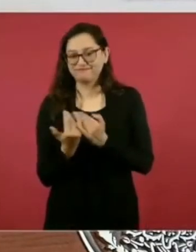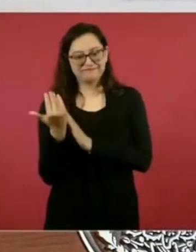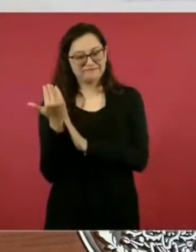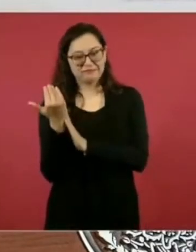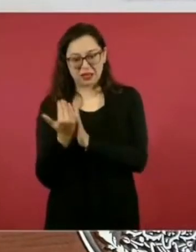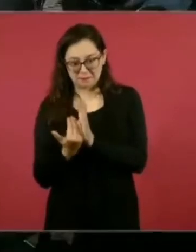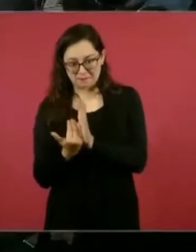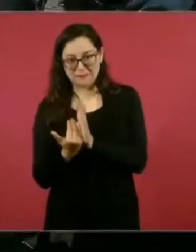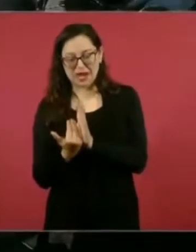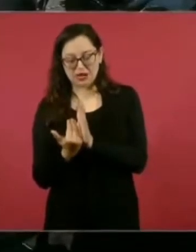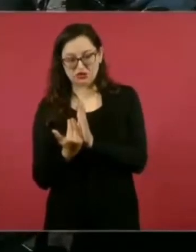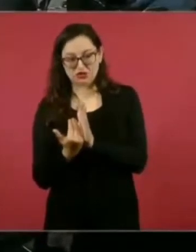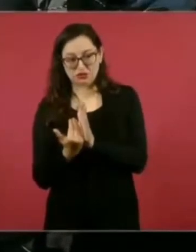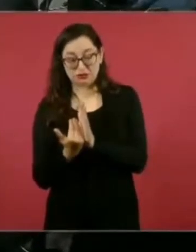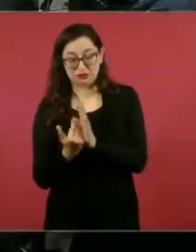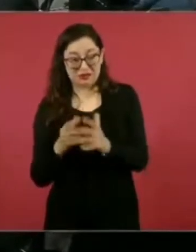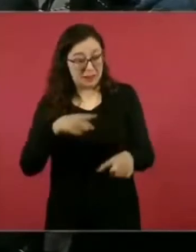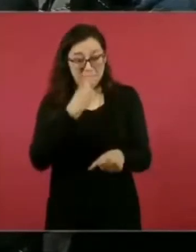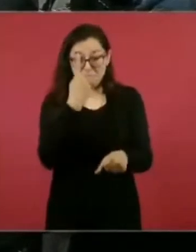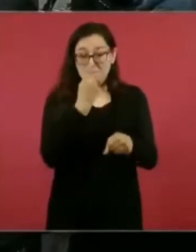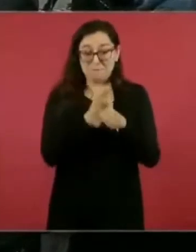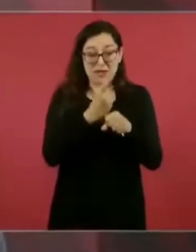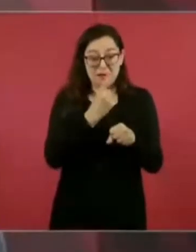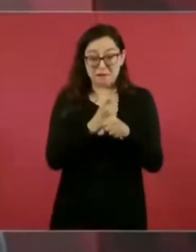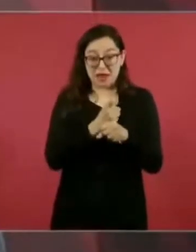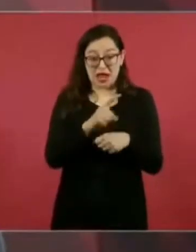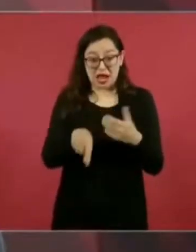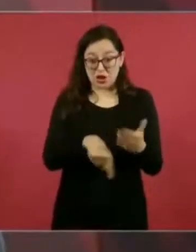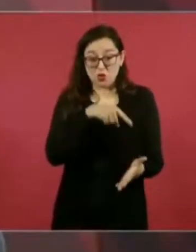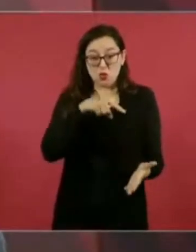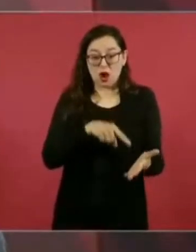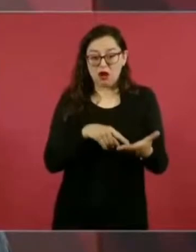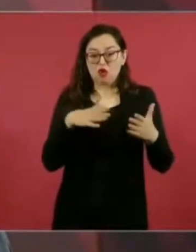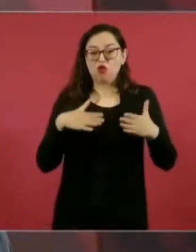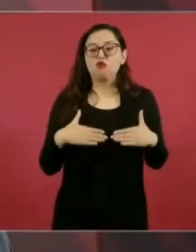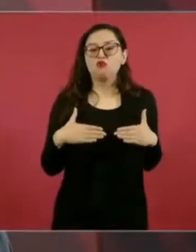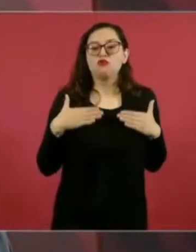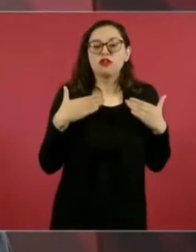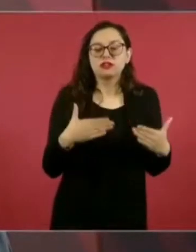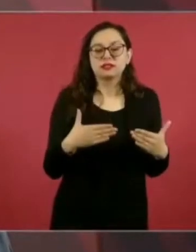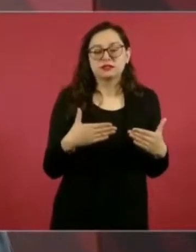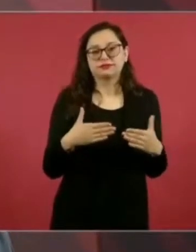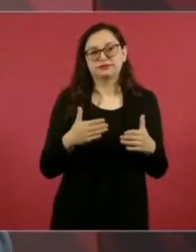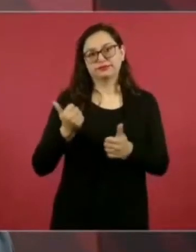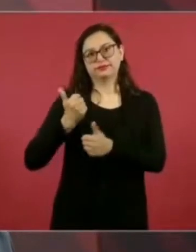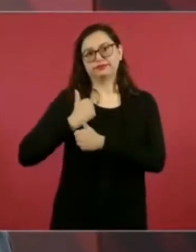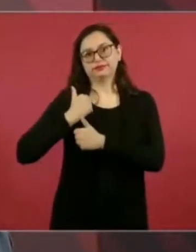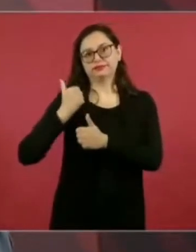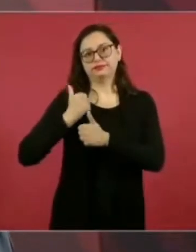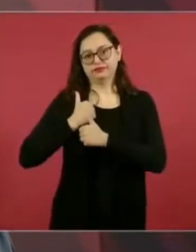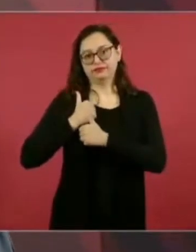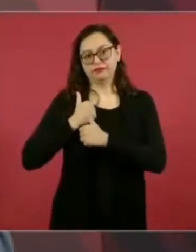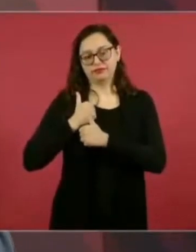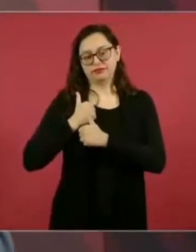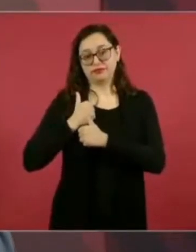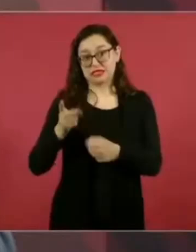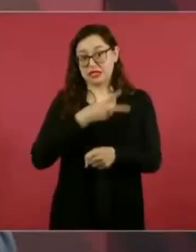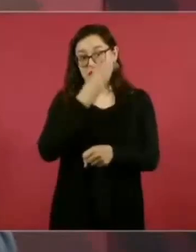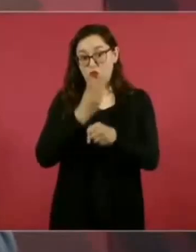Le gana nada más el apoyo que tiene el Ejército y que tiene la Marina,